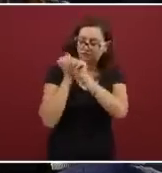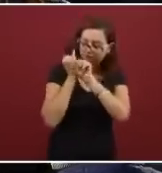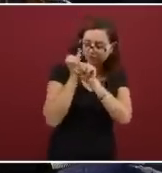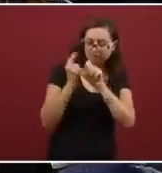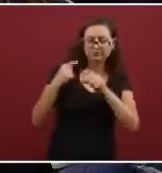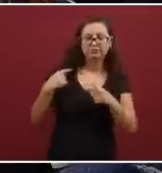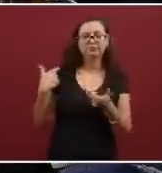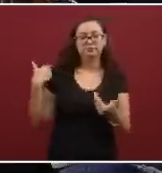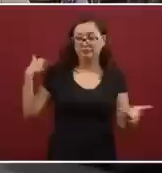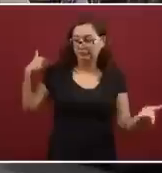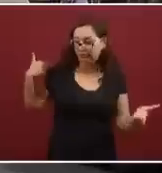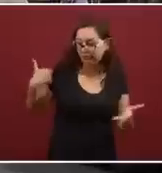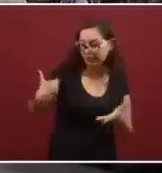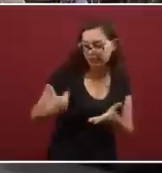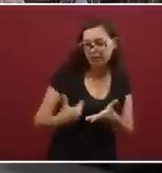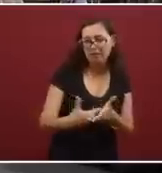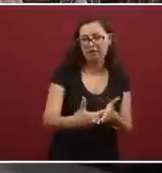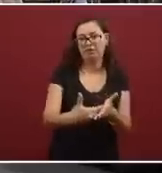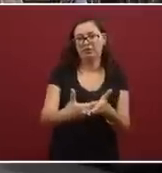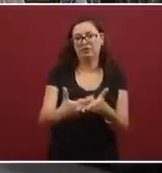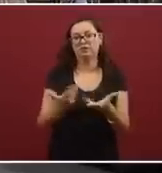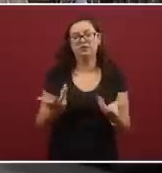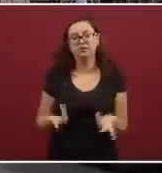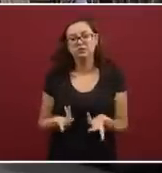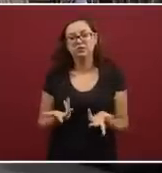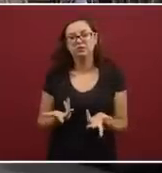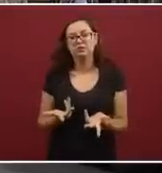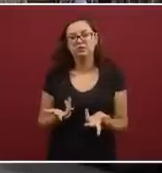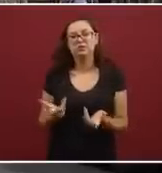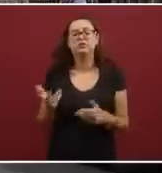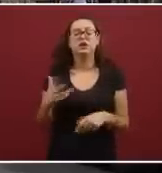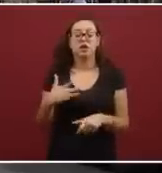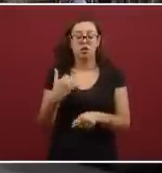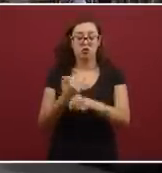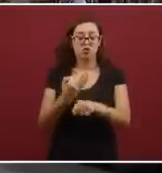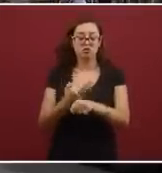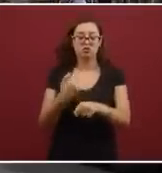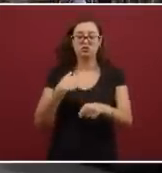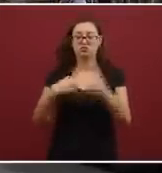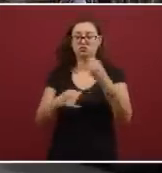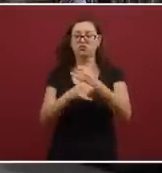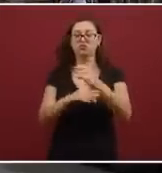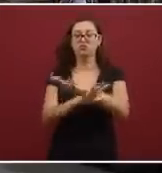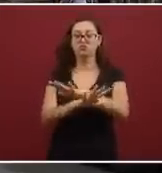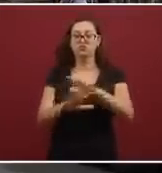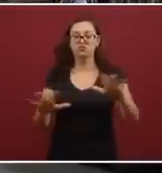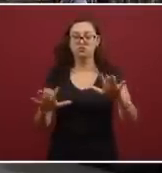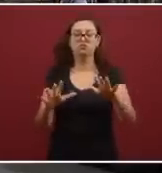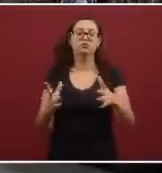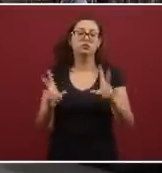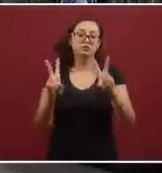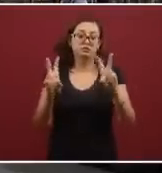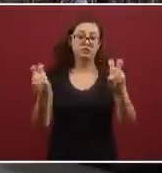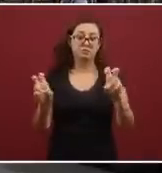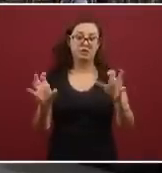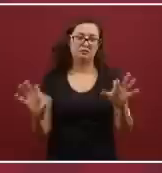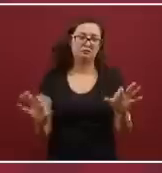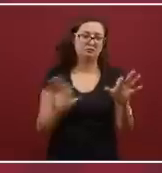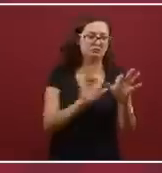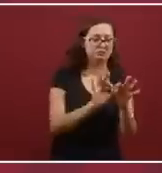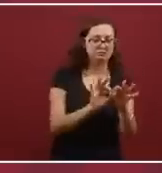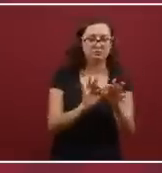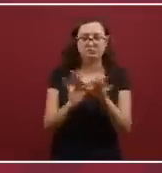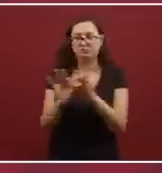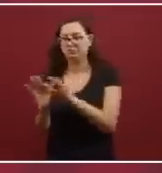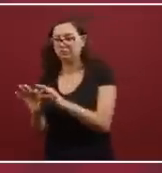Si ustedes nos permiten, relativo a lo que acabo de reportar, porque tiene un vínculo muy fuerte tráfico y